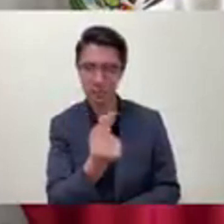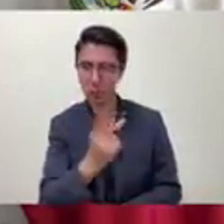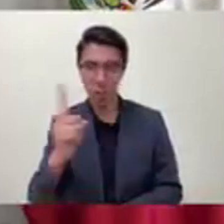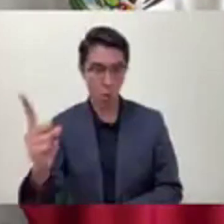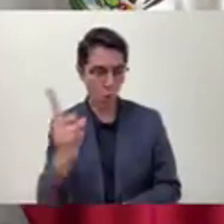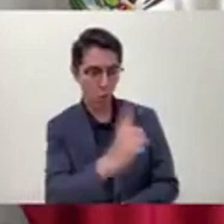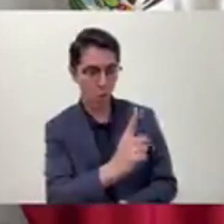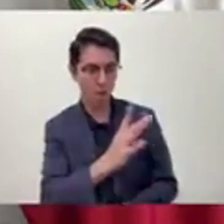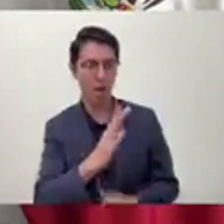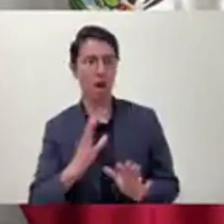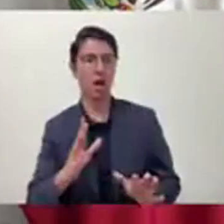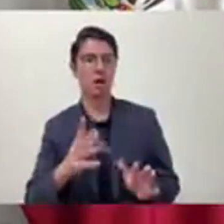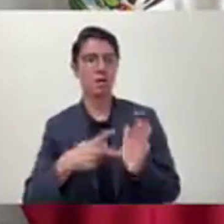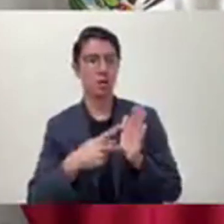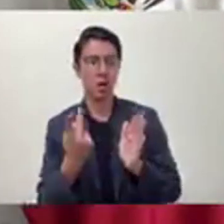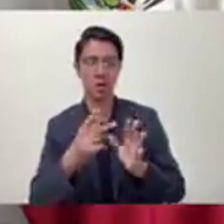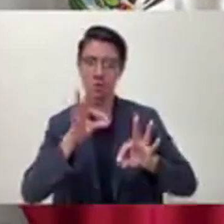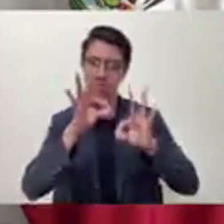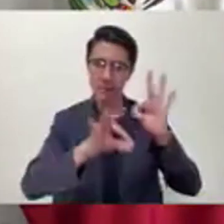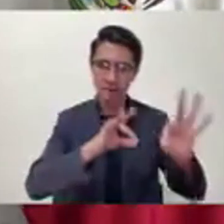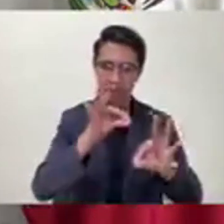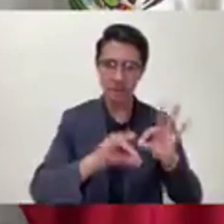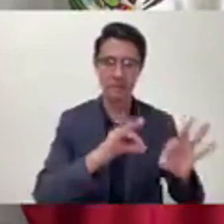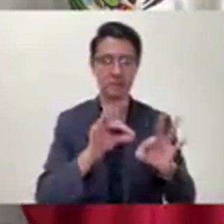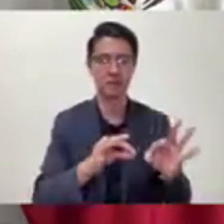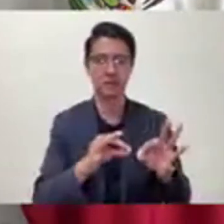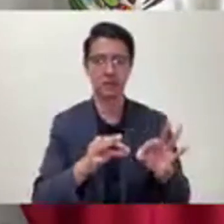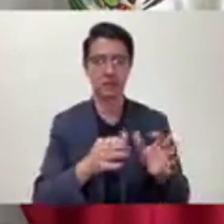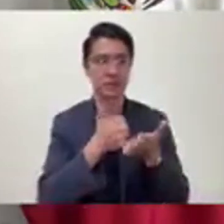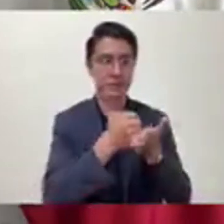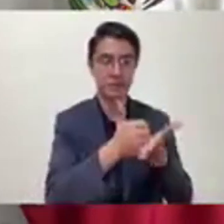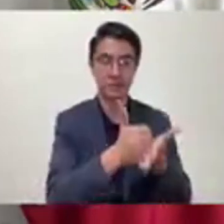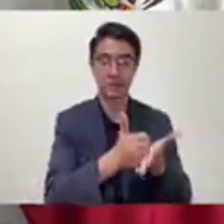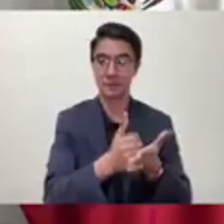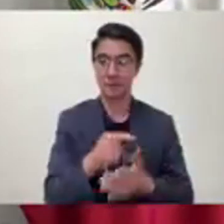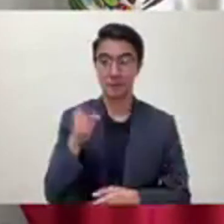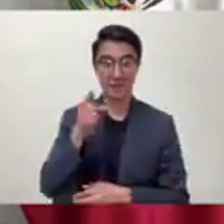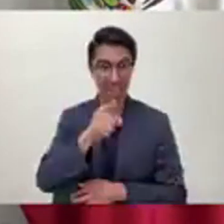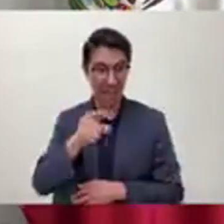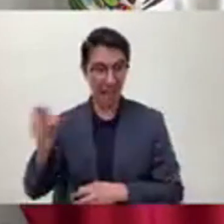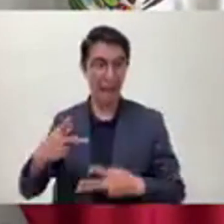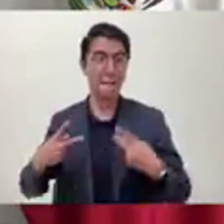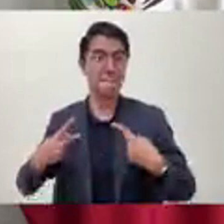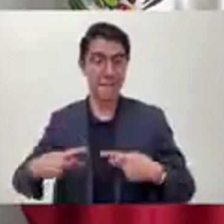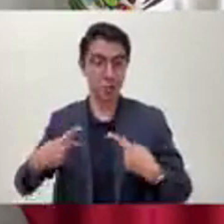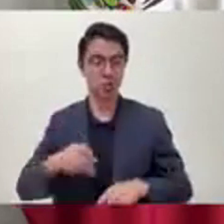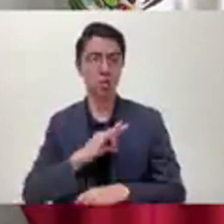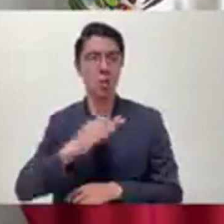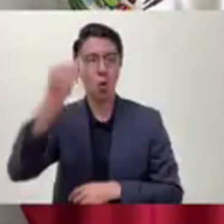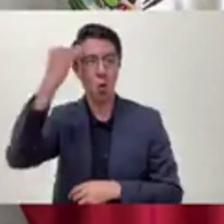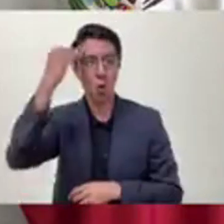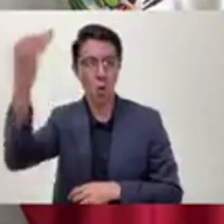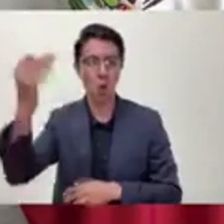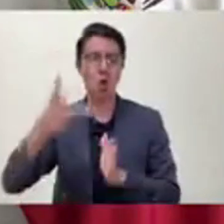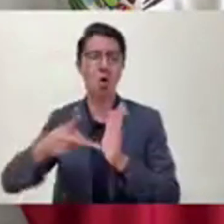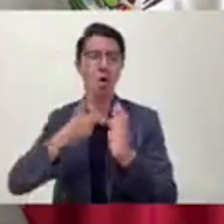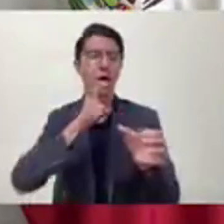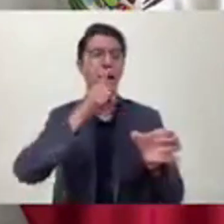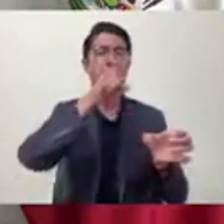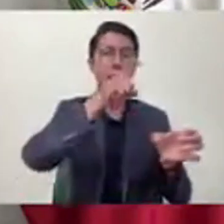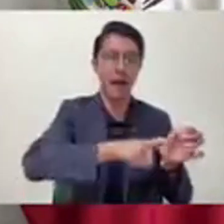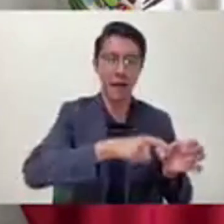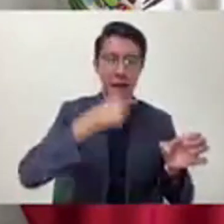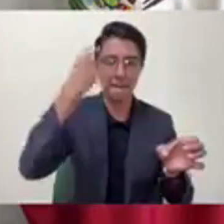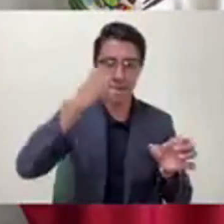que la puedas volver a solicitar Entonces ese periodo es en el que él se va a rehabilitar yitos graves sí Exacto son delitos no